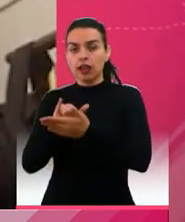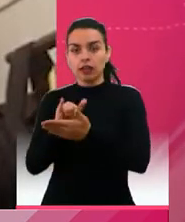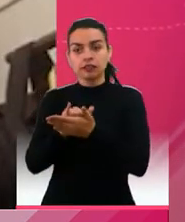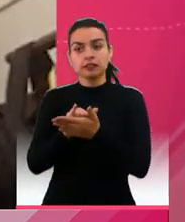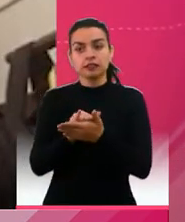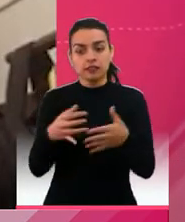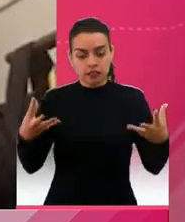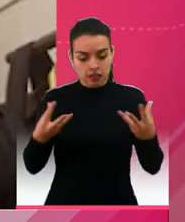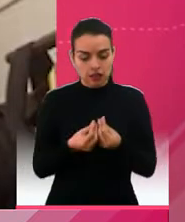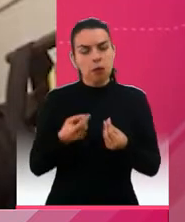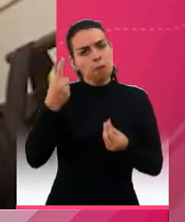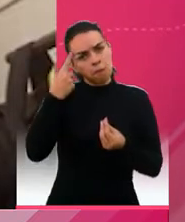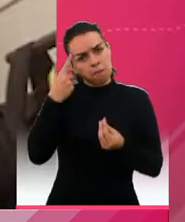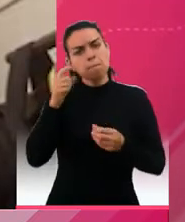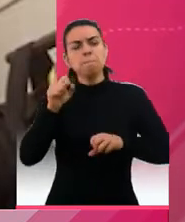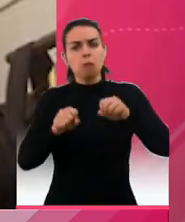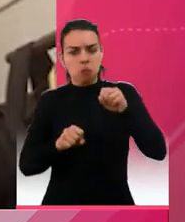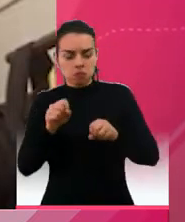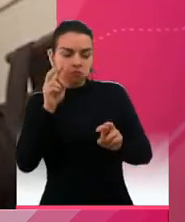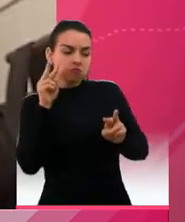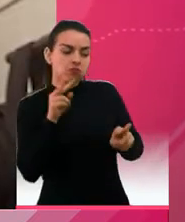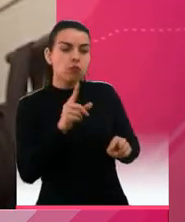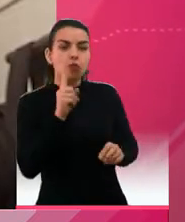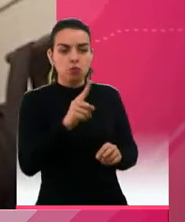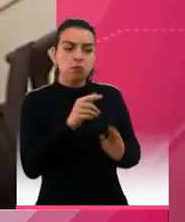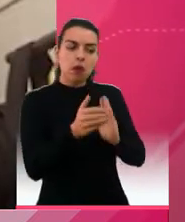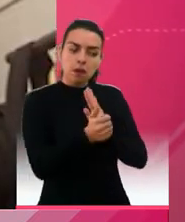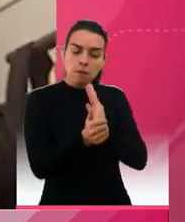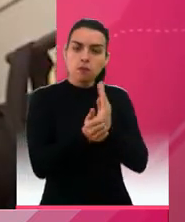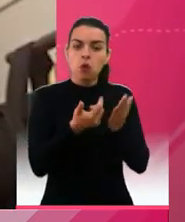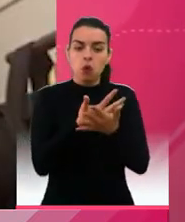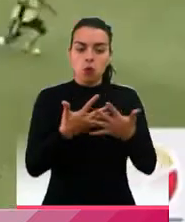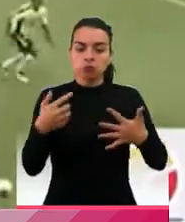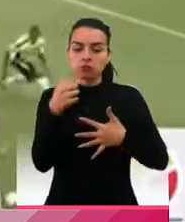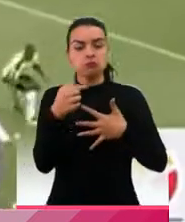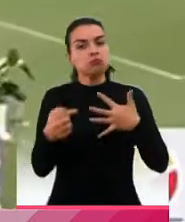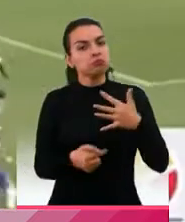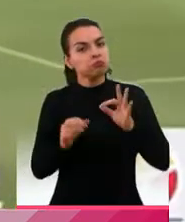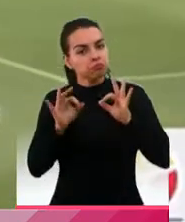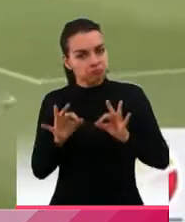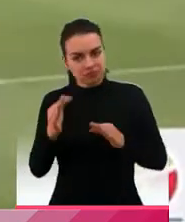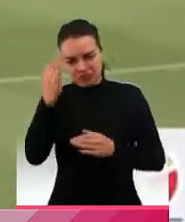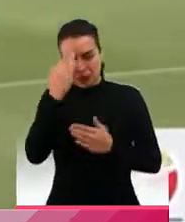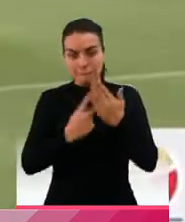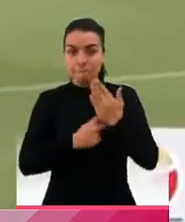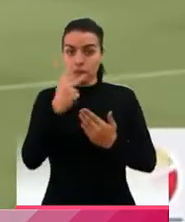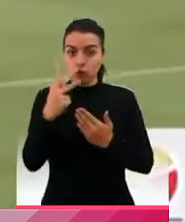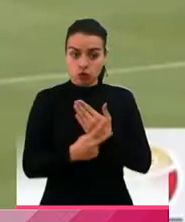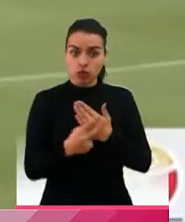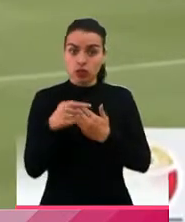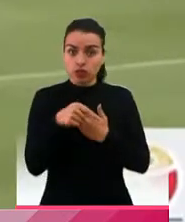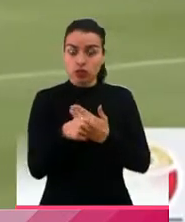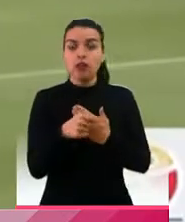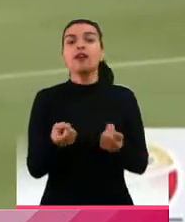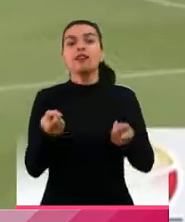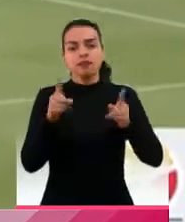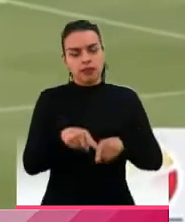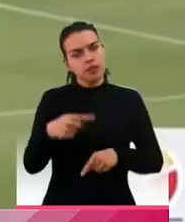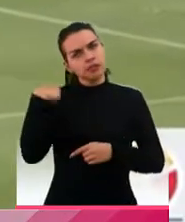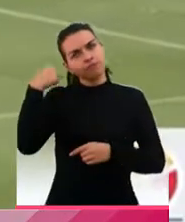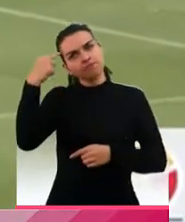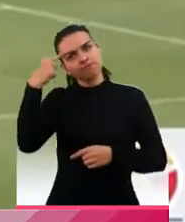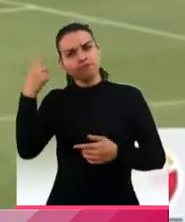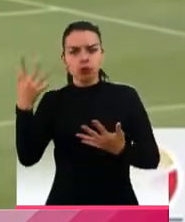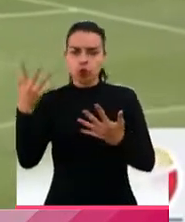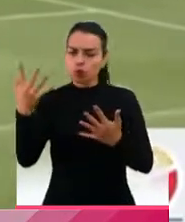la capacidad de poder desarrollar no solo el proyecto, sino también implementar una metodología que nos permita